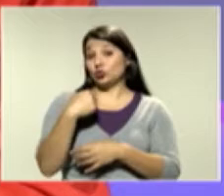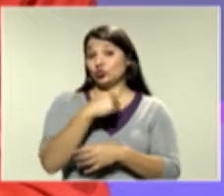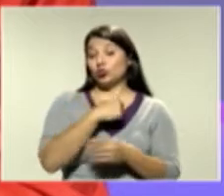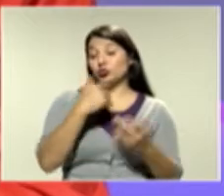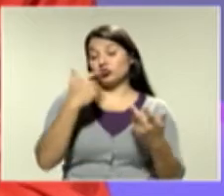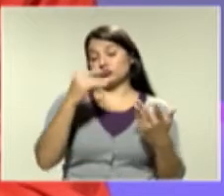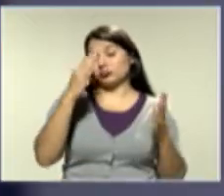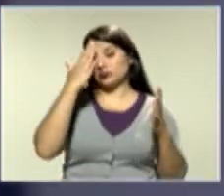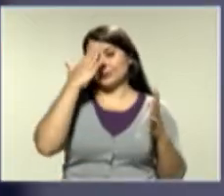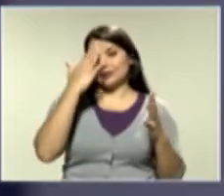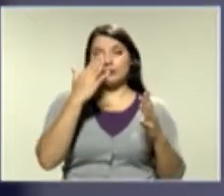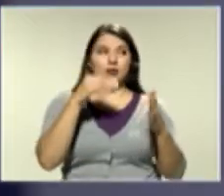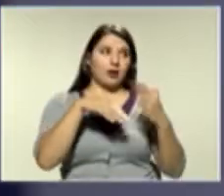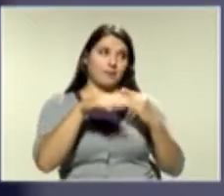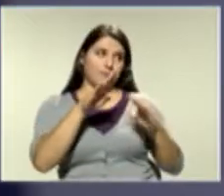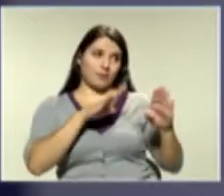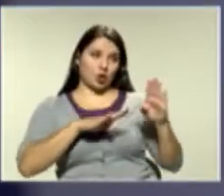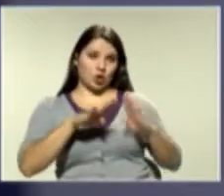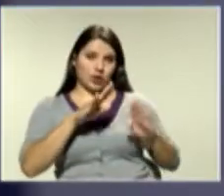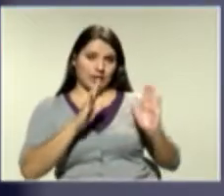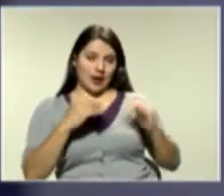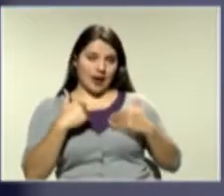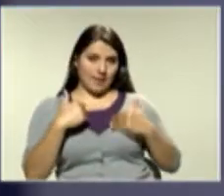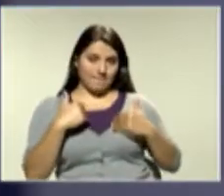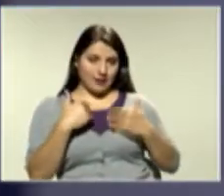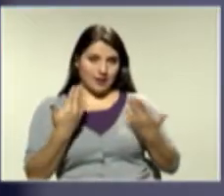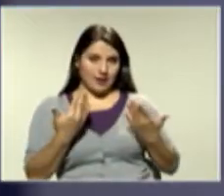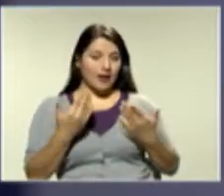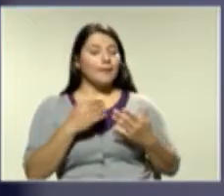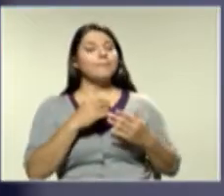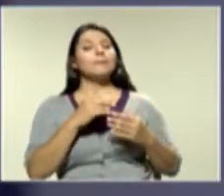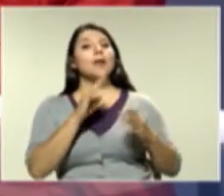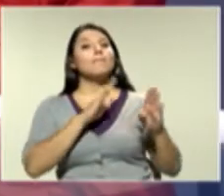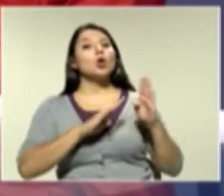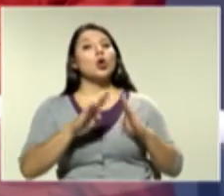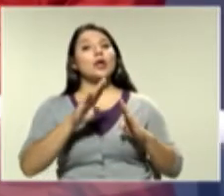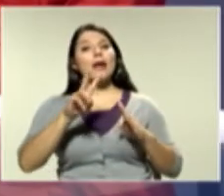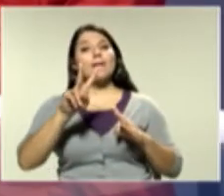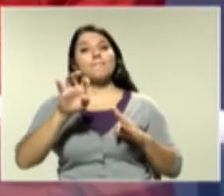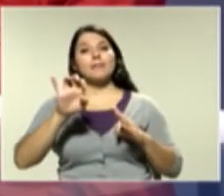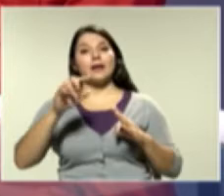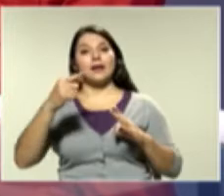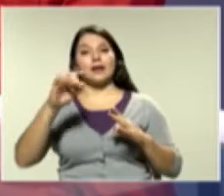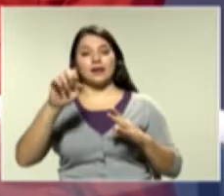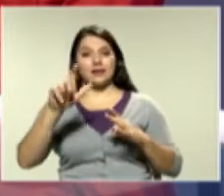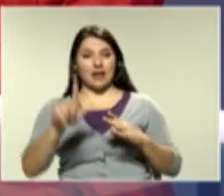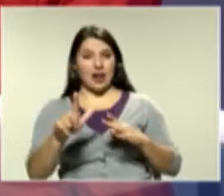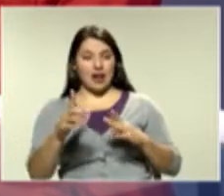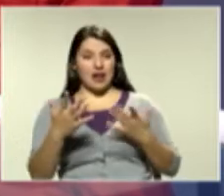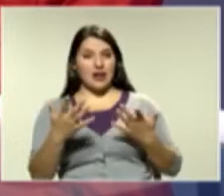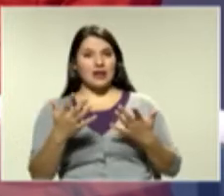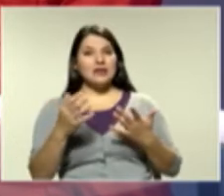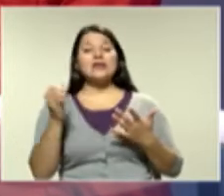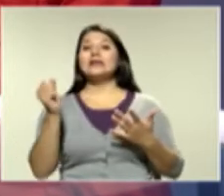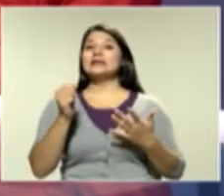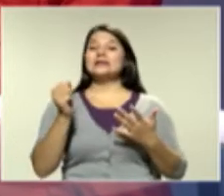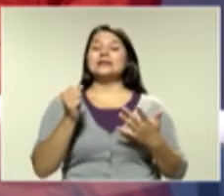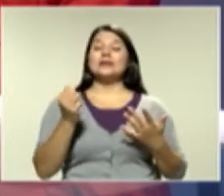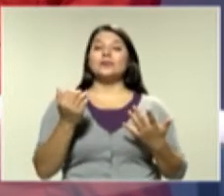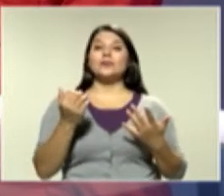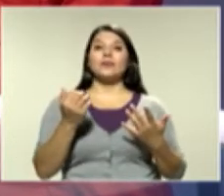De siempre. En biología, biología animal, vegetal. La naturaleza en eso tiene sus